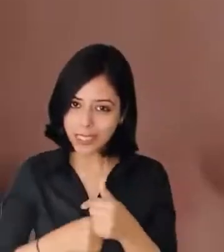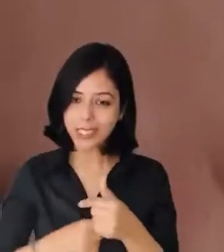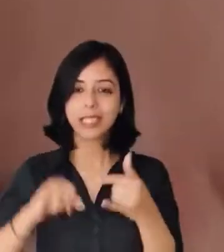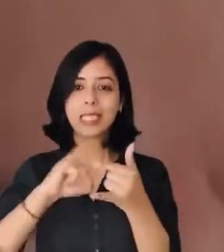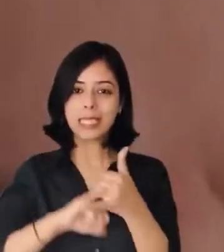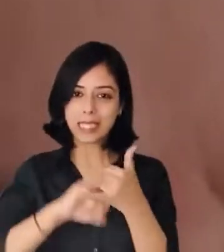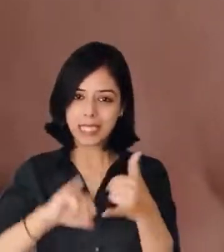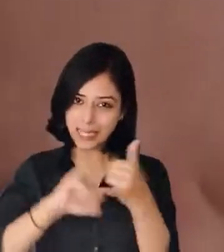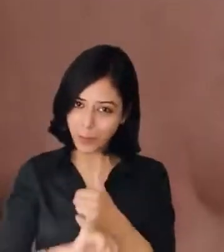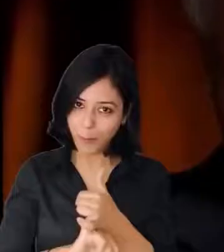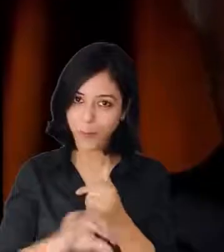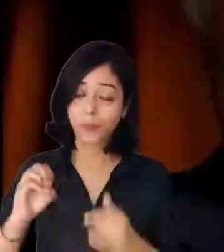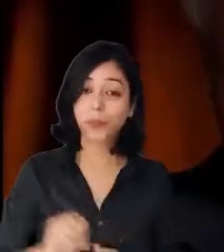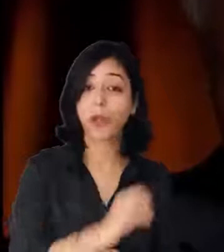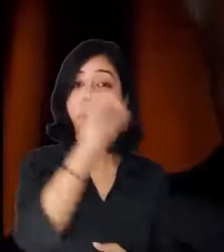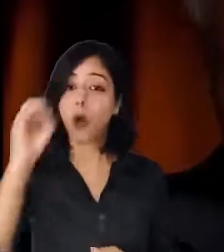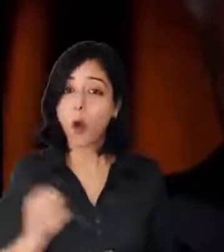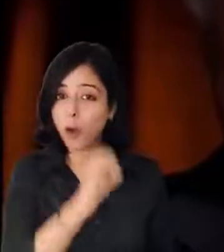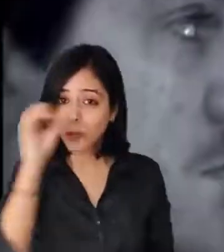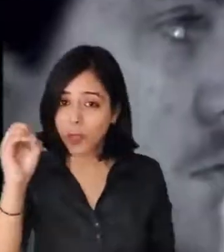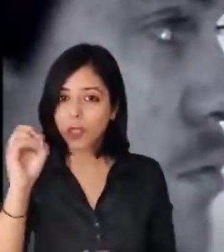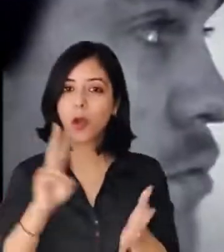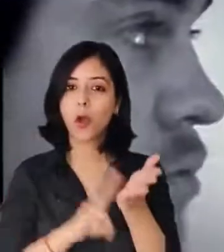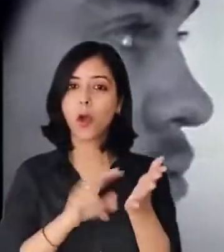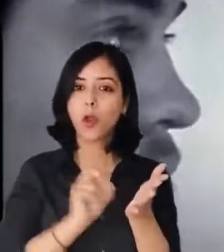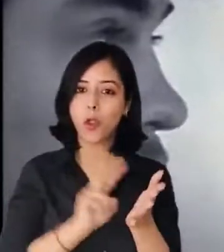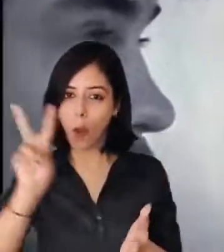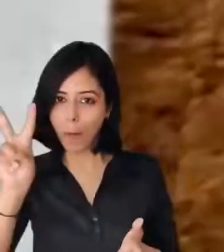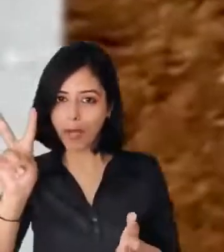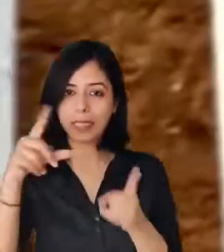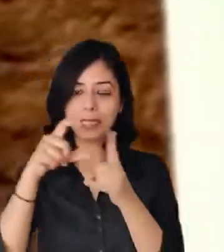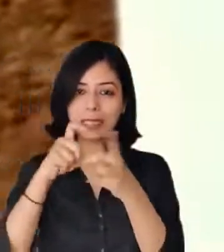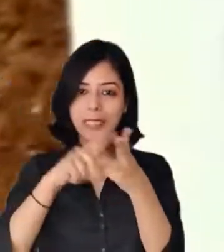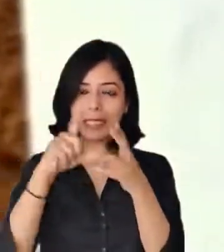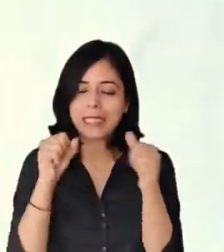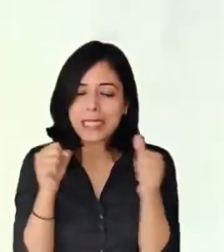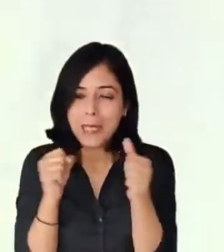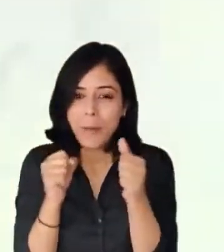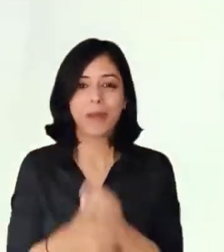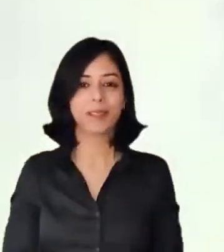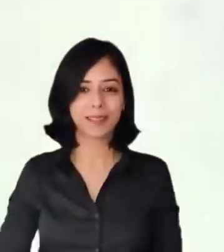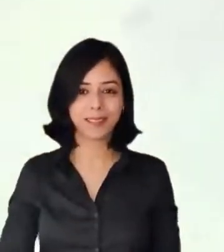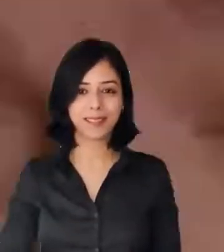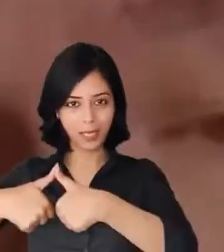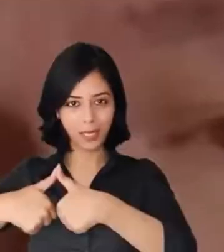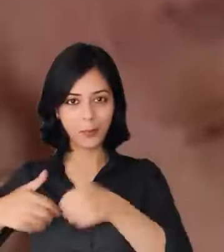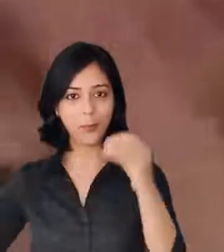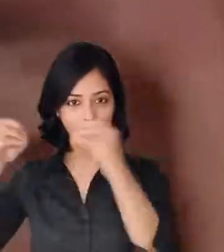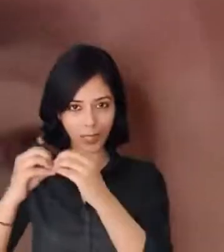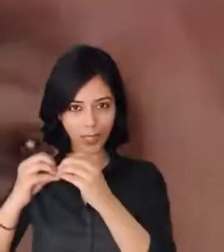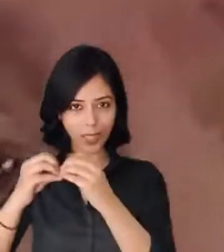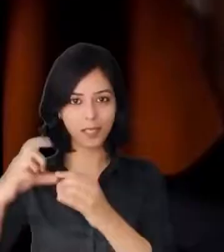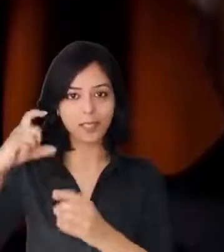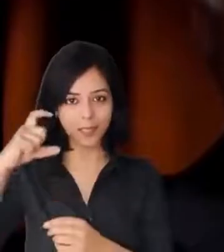Hay que considerar la influencia que tenía Paxton sobre su tía. Él era muy dominante. Y si estaba haciendo